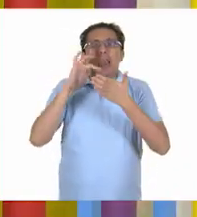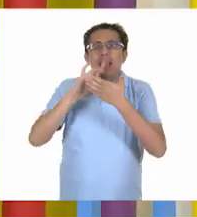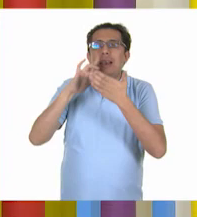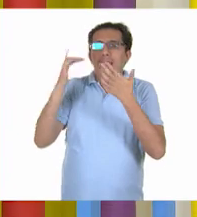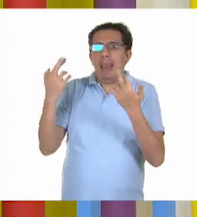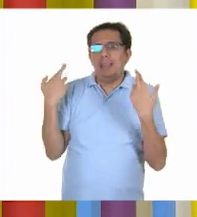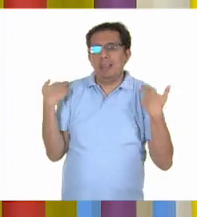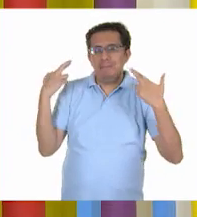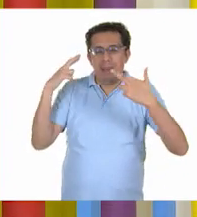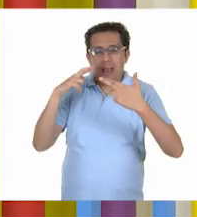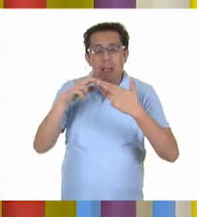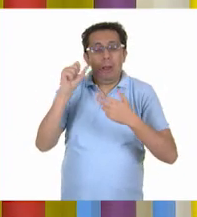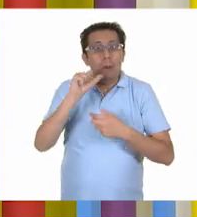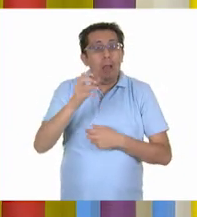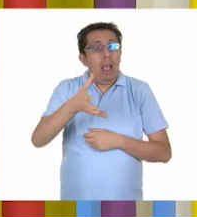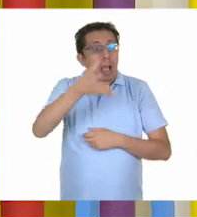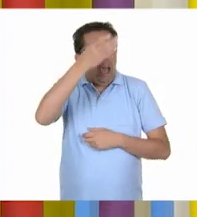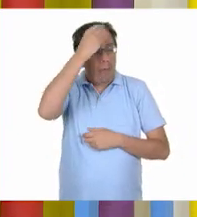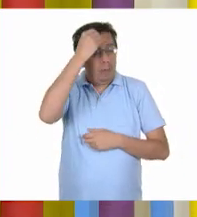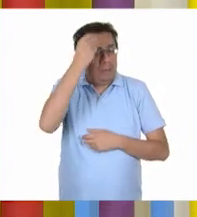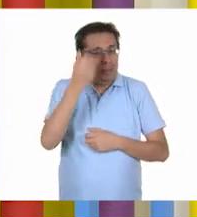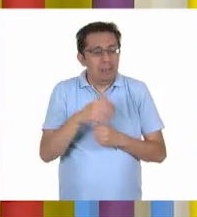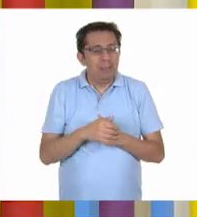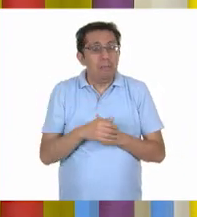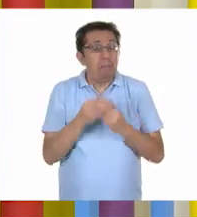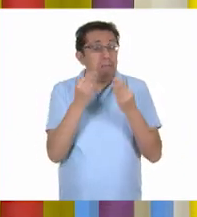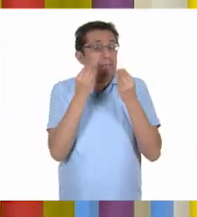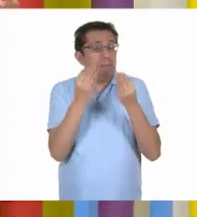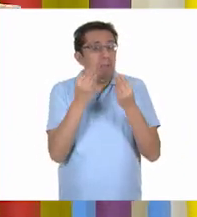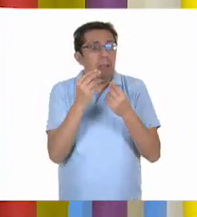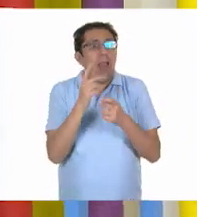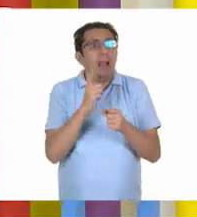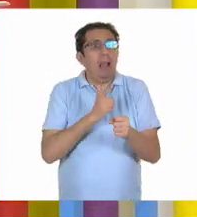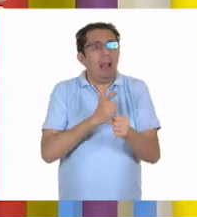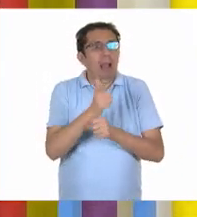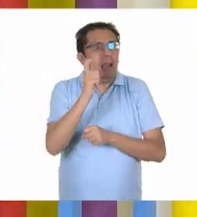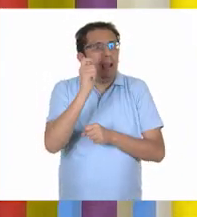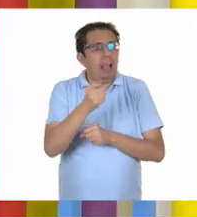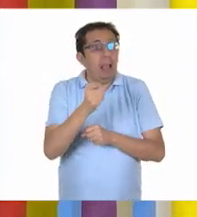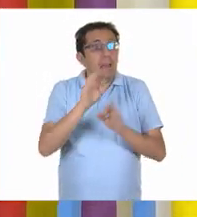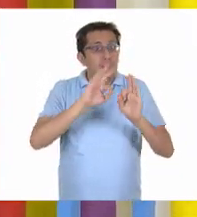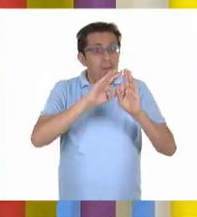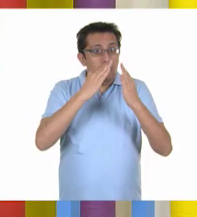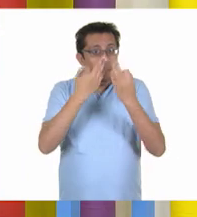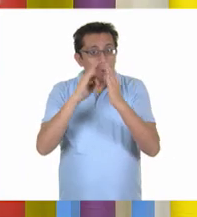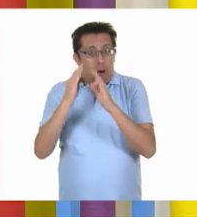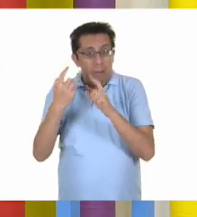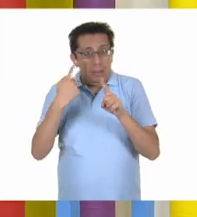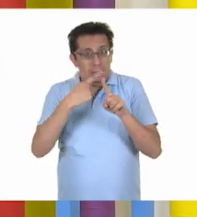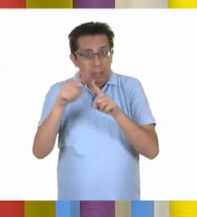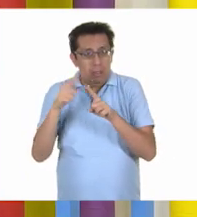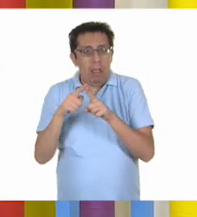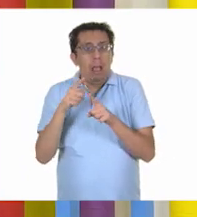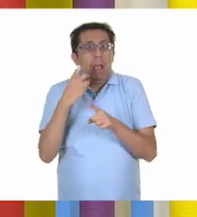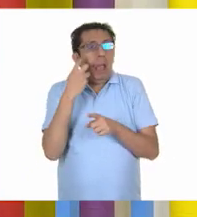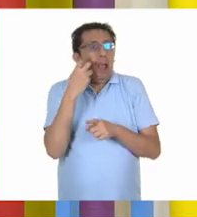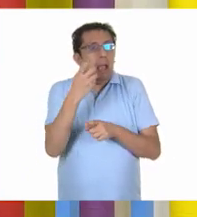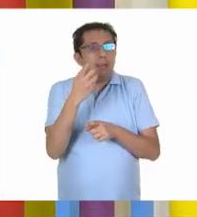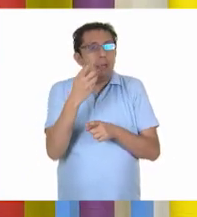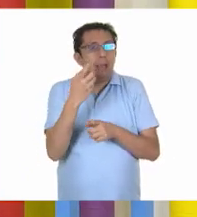figuras geométricas. Muchísimas gracias, maestra Rosy. Aprendimos mucho en la clase de hoy y nos dimos cuenta que las figuras